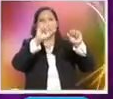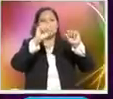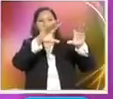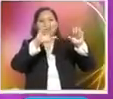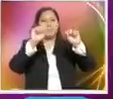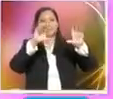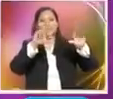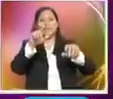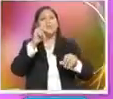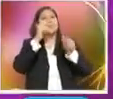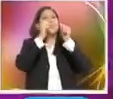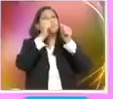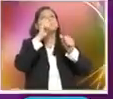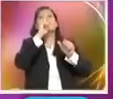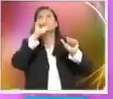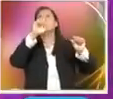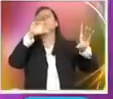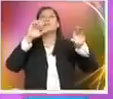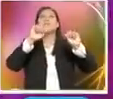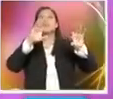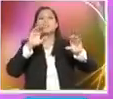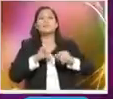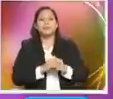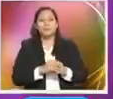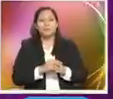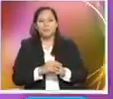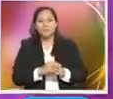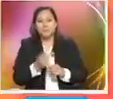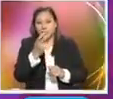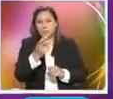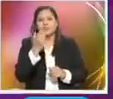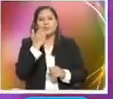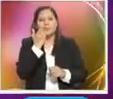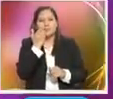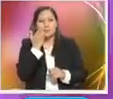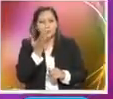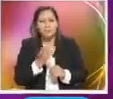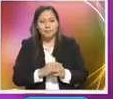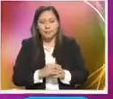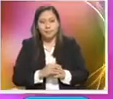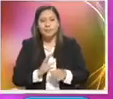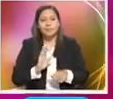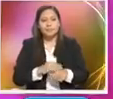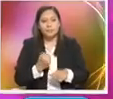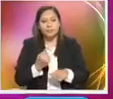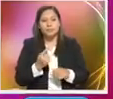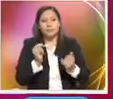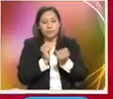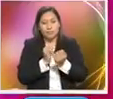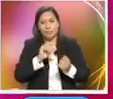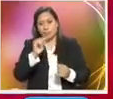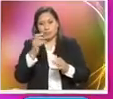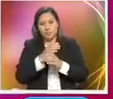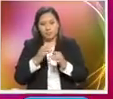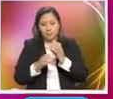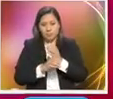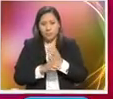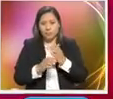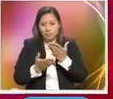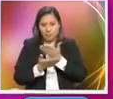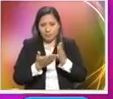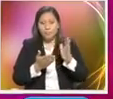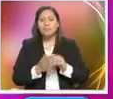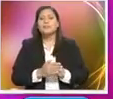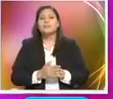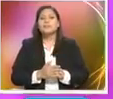la luz, ¿no? Claro, esa es la experiencia también que se está buscando precisamente, porque también hay otra cosa, no hay